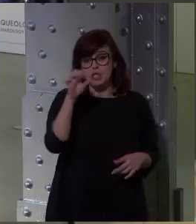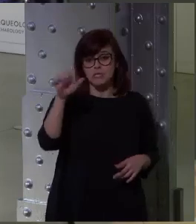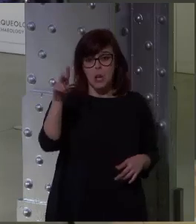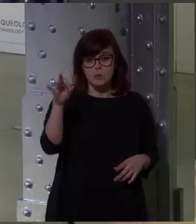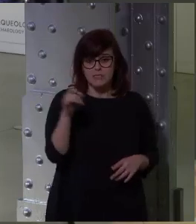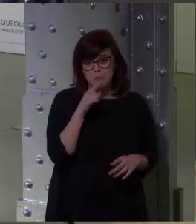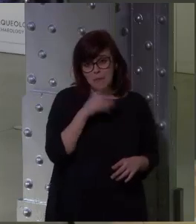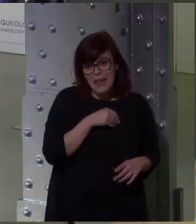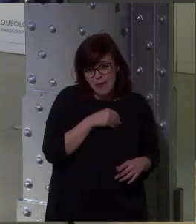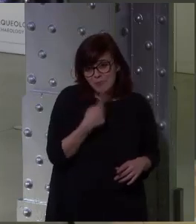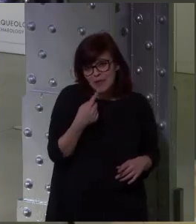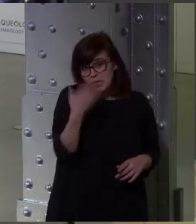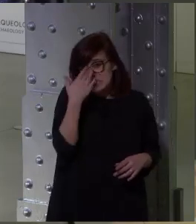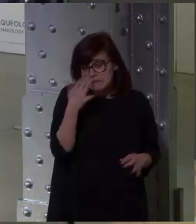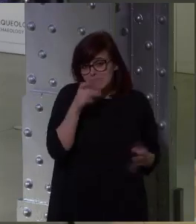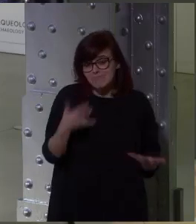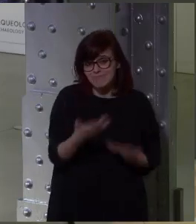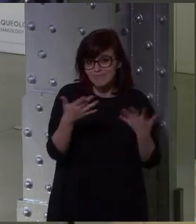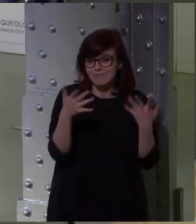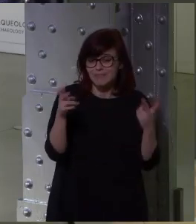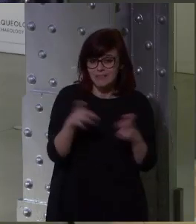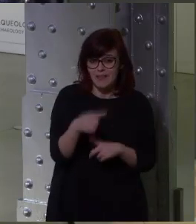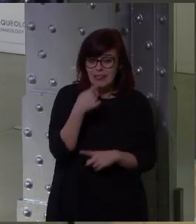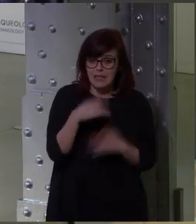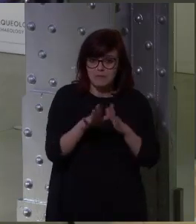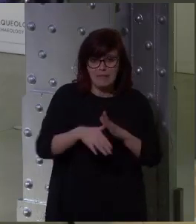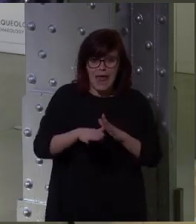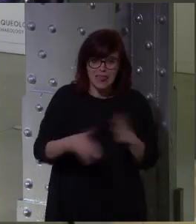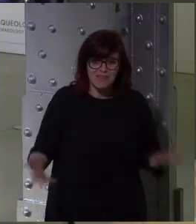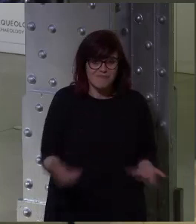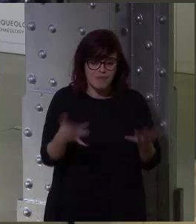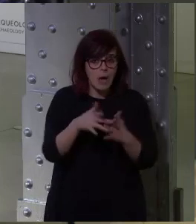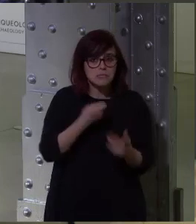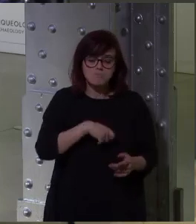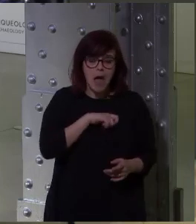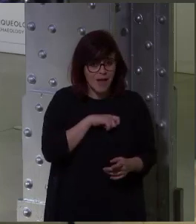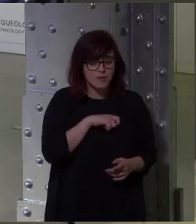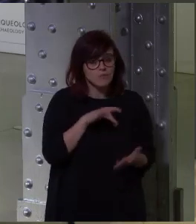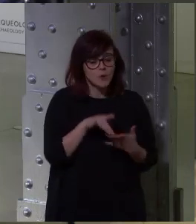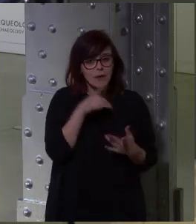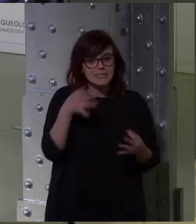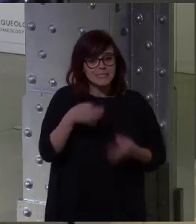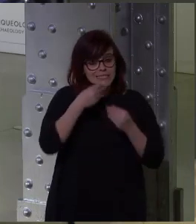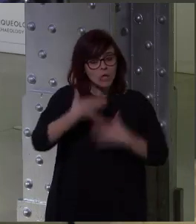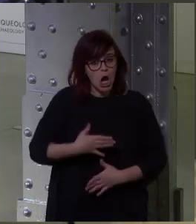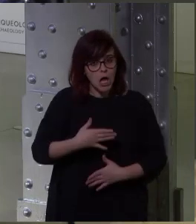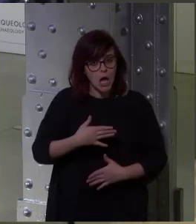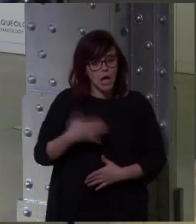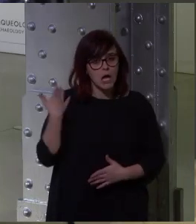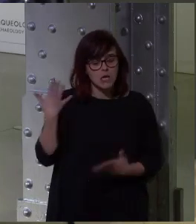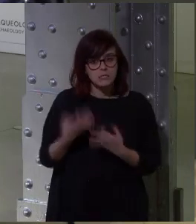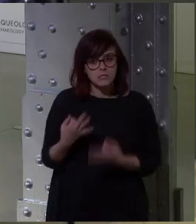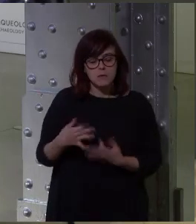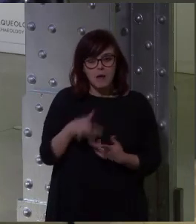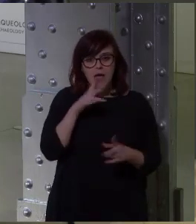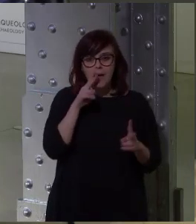con pena digo, vamos, yo lo he mencionado antes, con retraso. Y me da pena porque España ha sido una históricamente ha